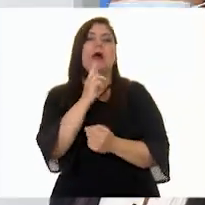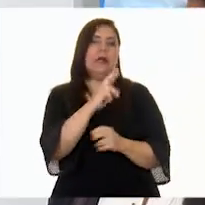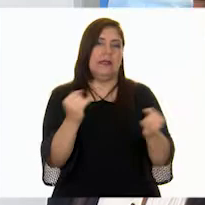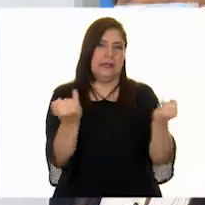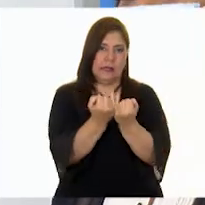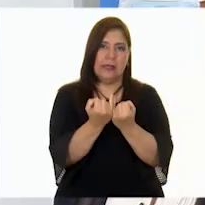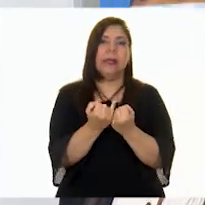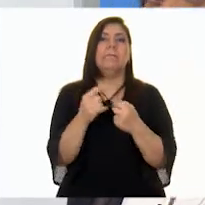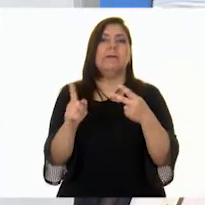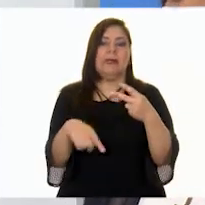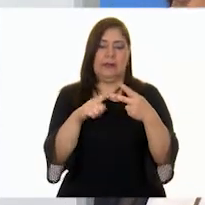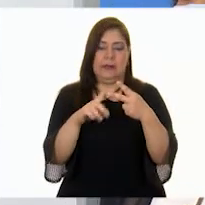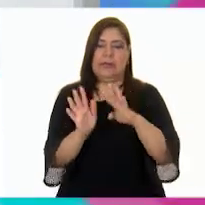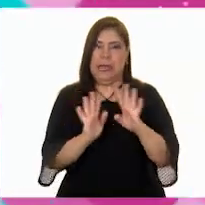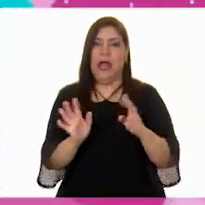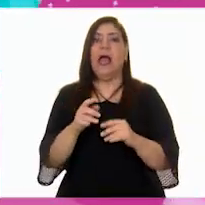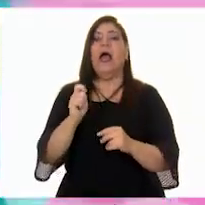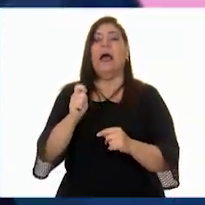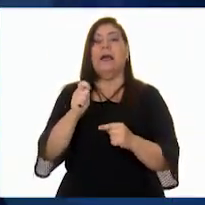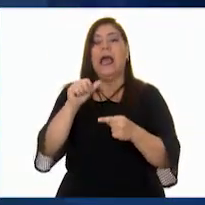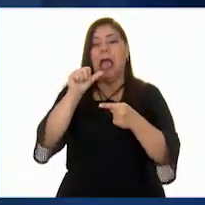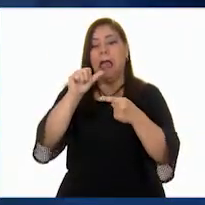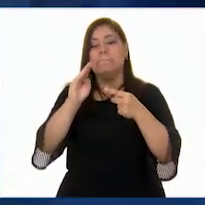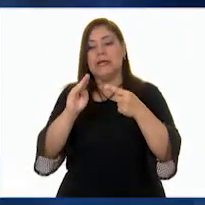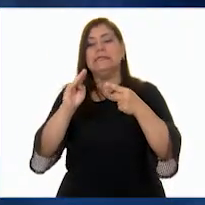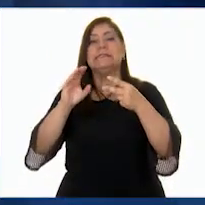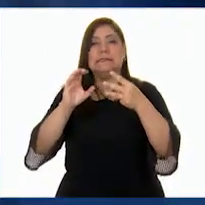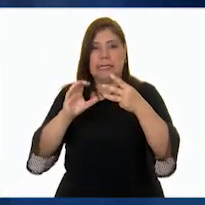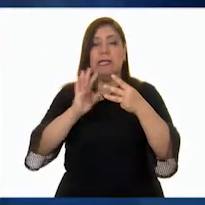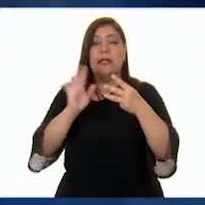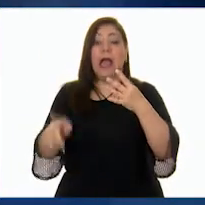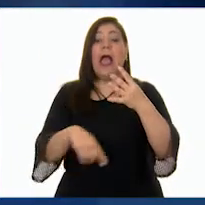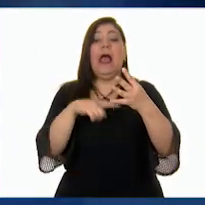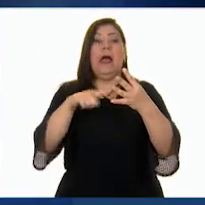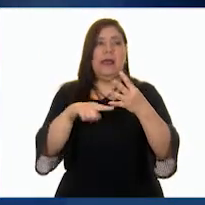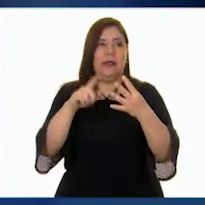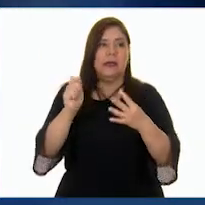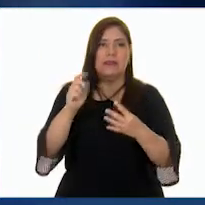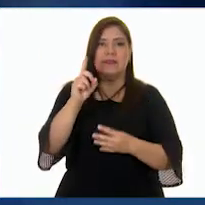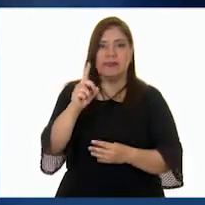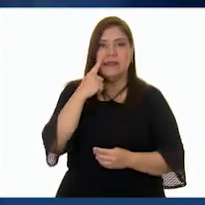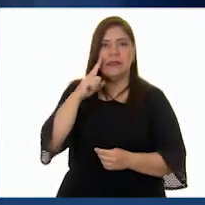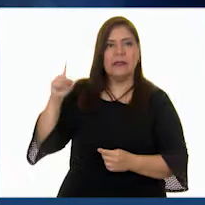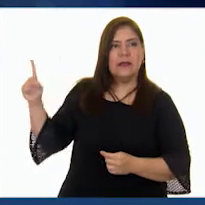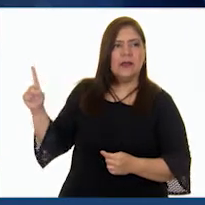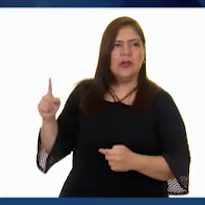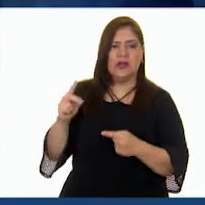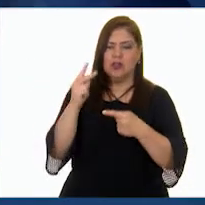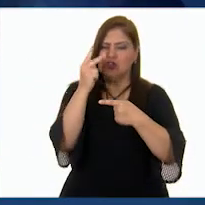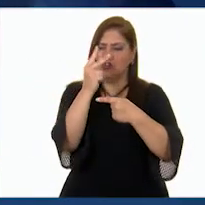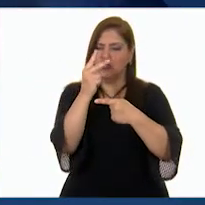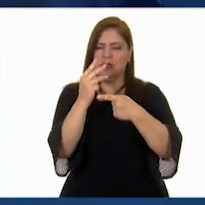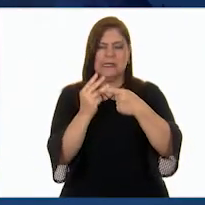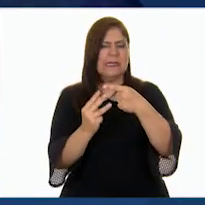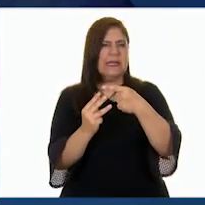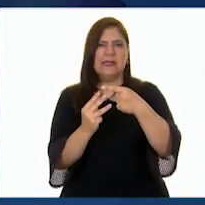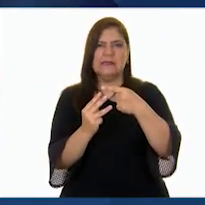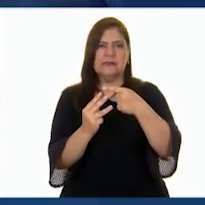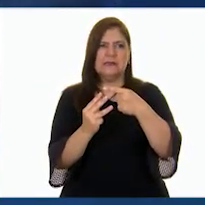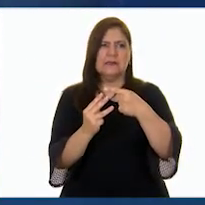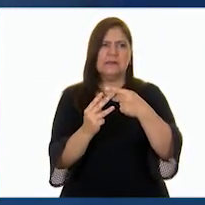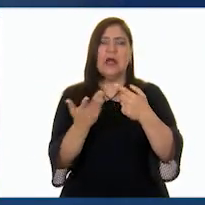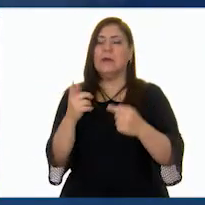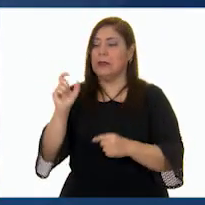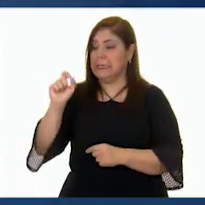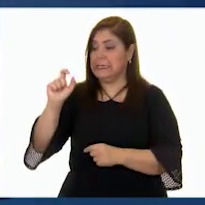mí resolver el siguiente. Veamos, ¿qué cantidad representan 2/3 de